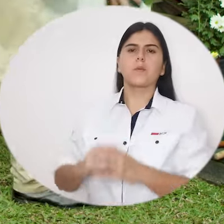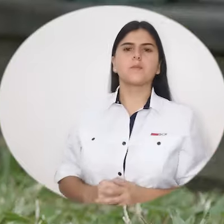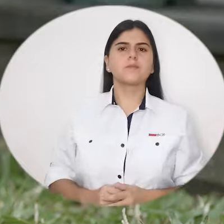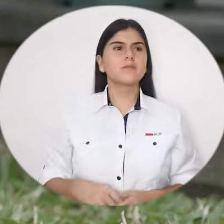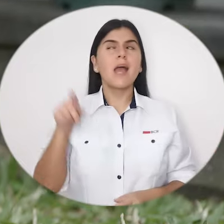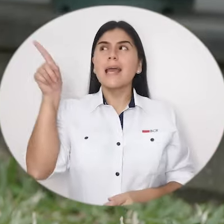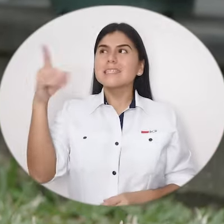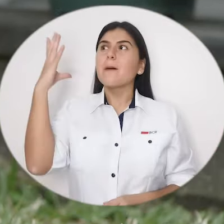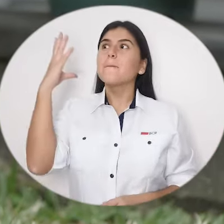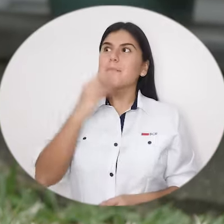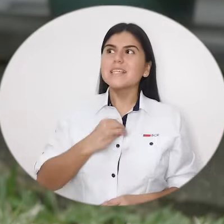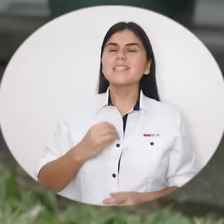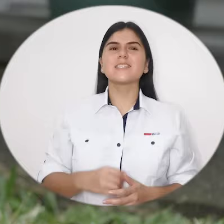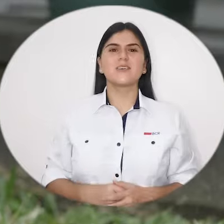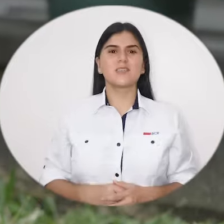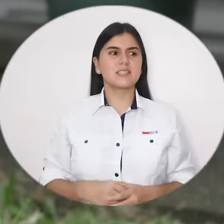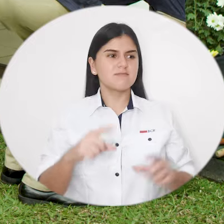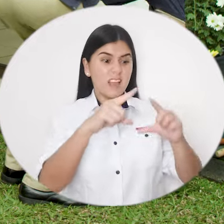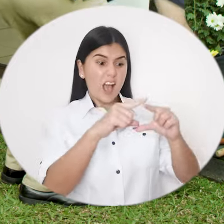acomodamos. ¡Ay, están preciosas esas!